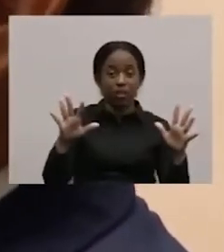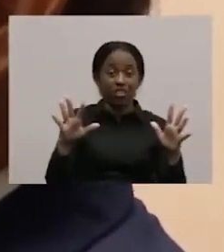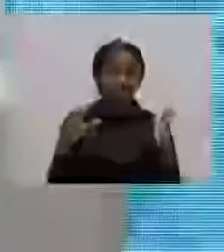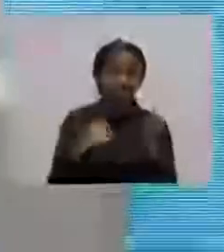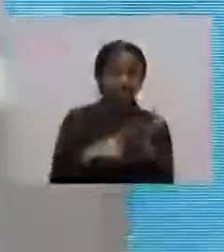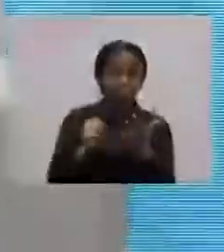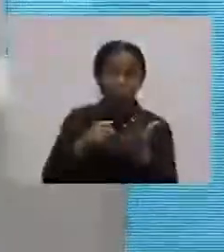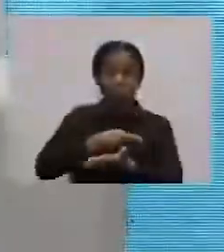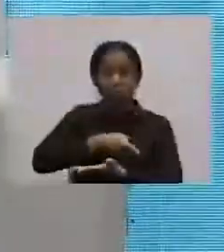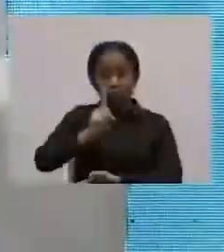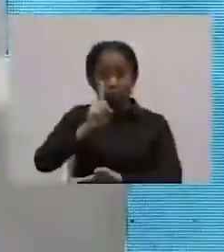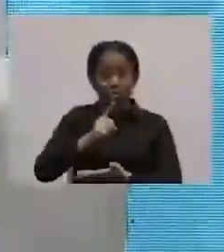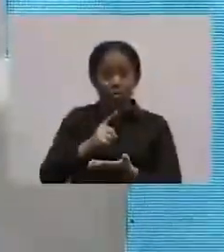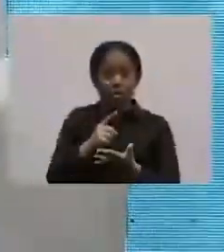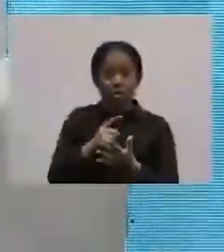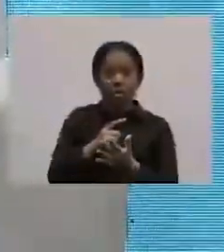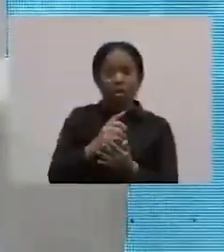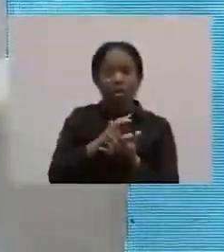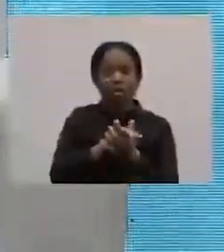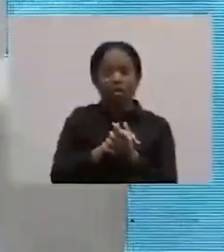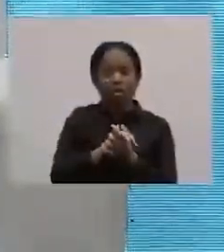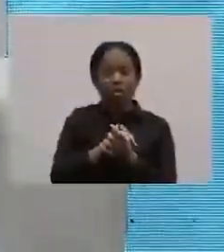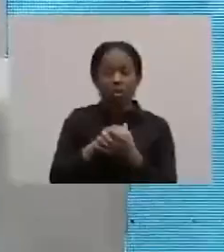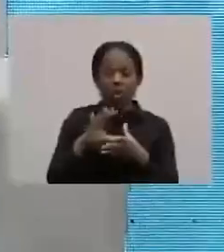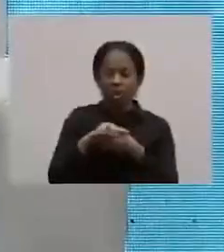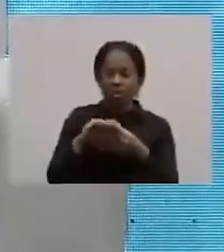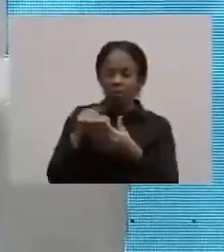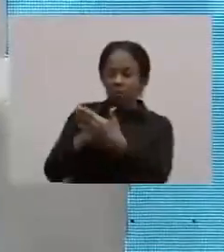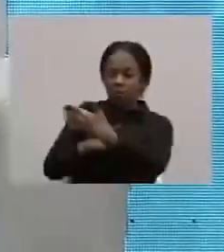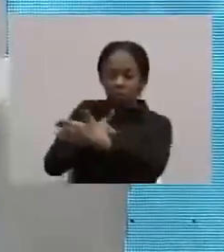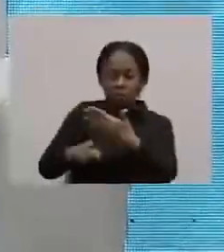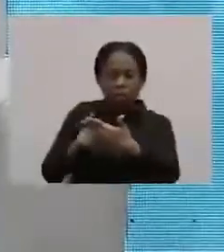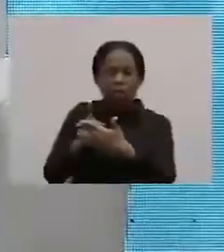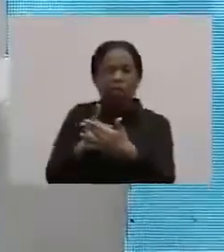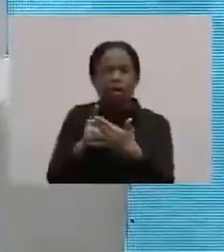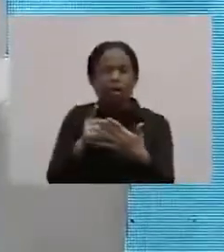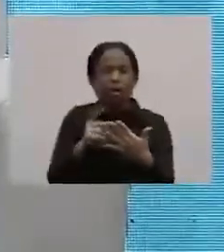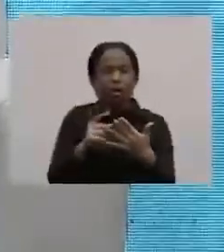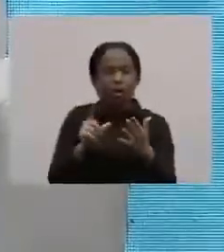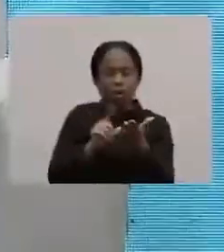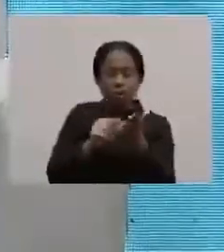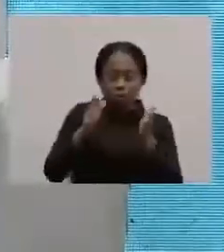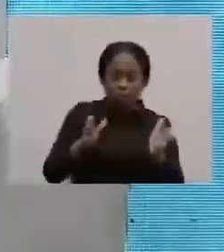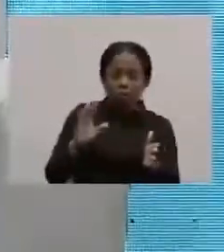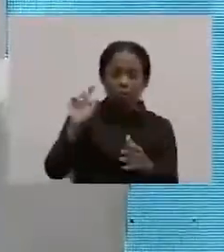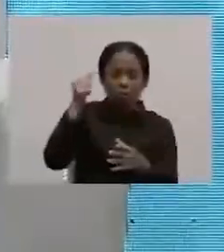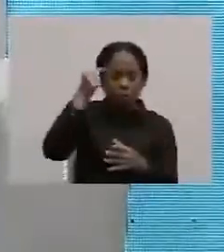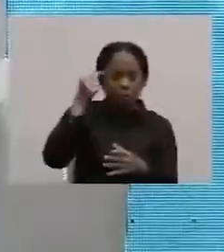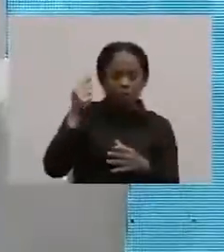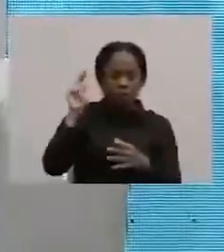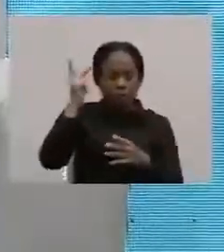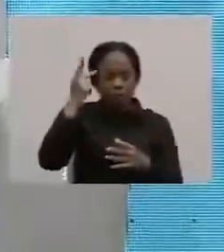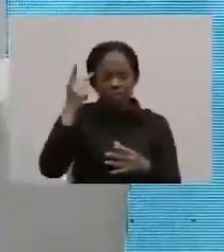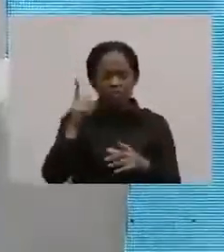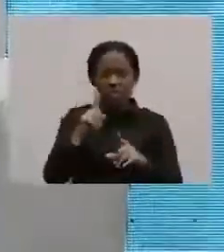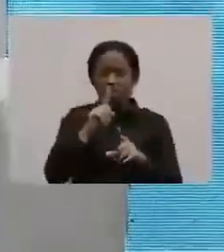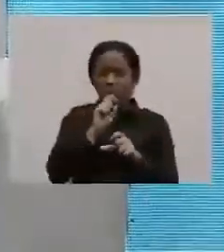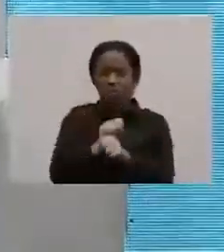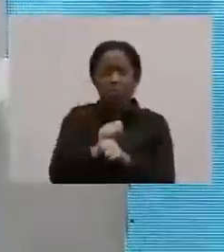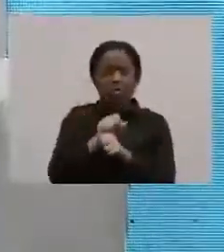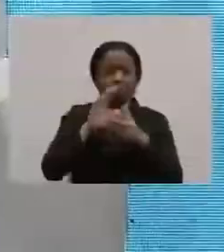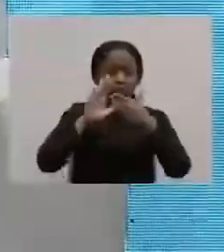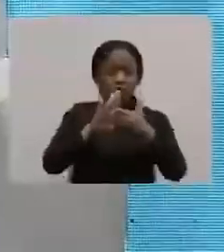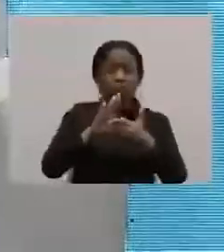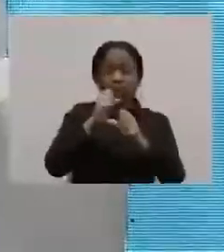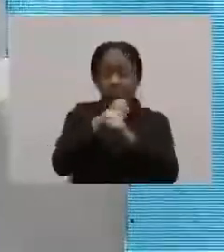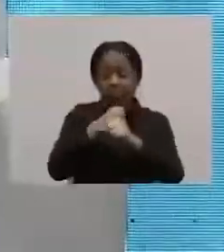insulto, acosar a una determinada persona, a un periodista, a un político. Esos son desafíos bien